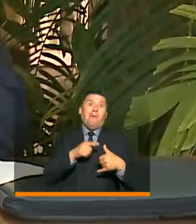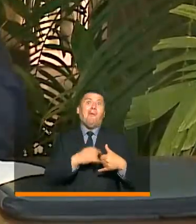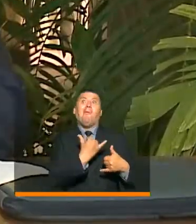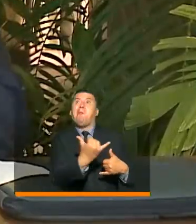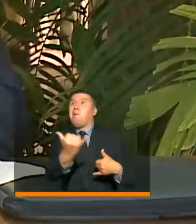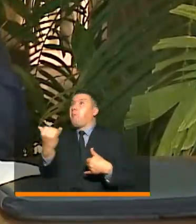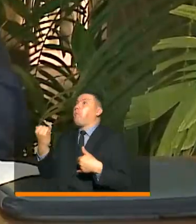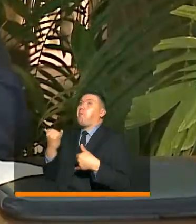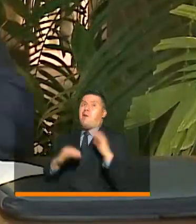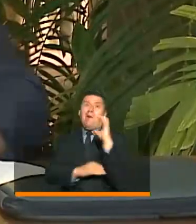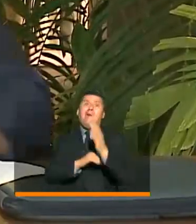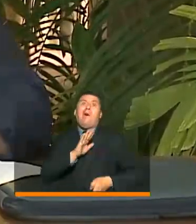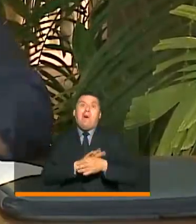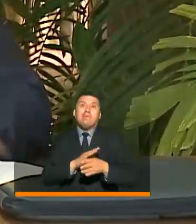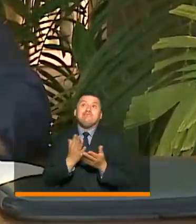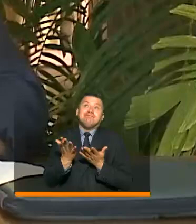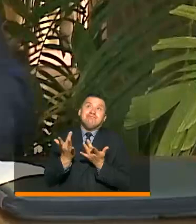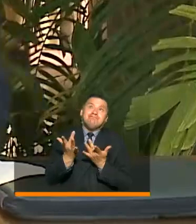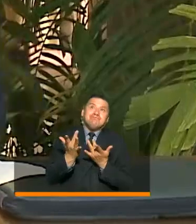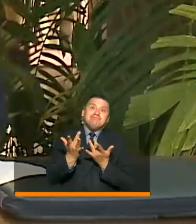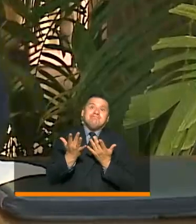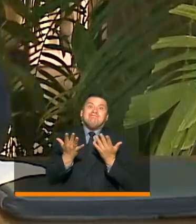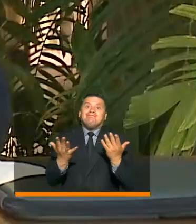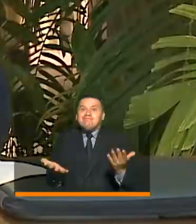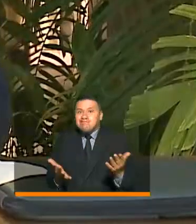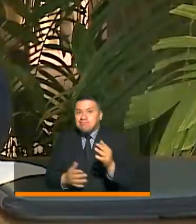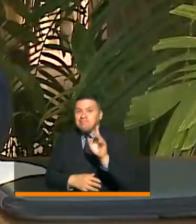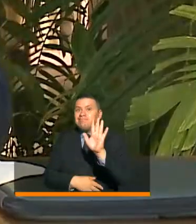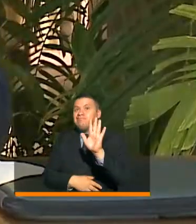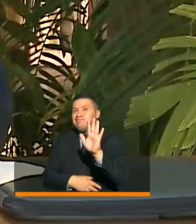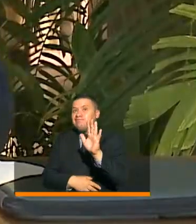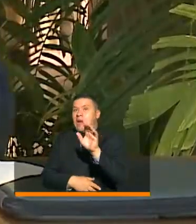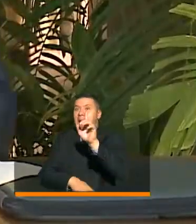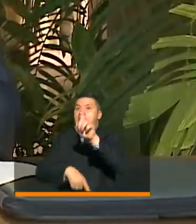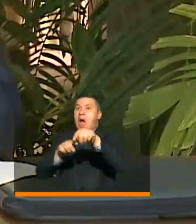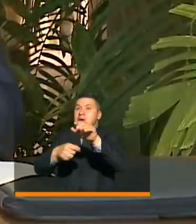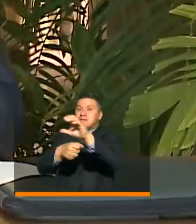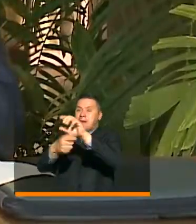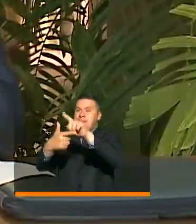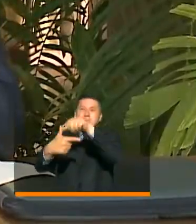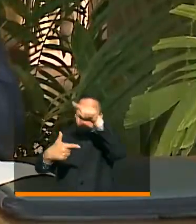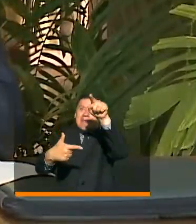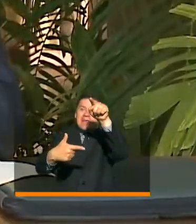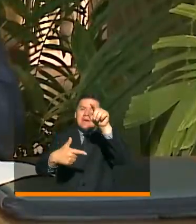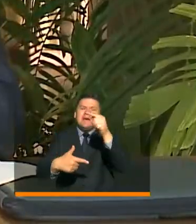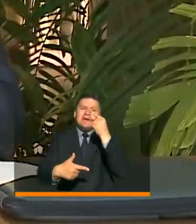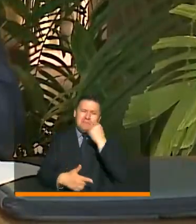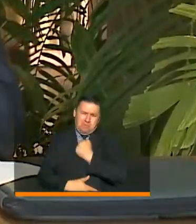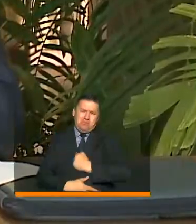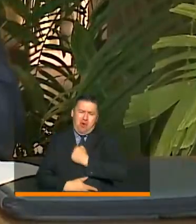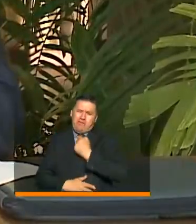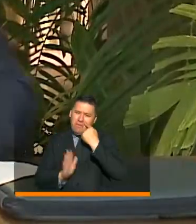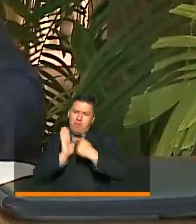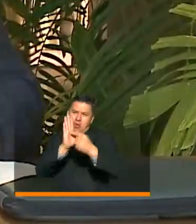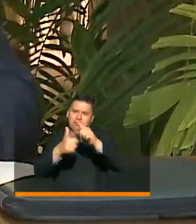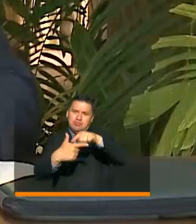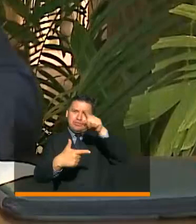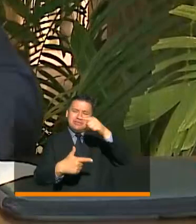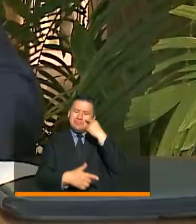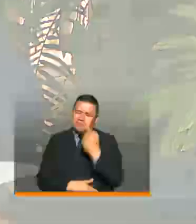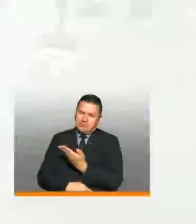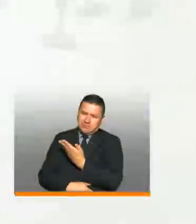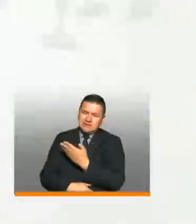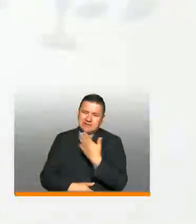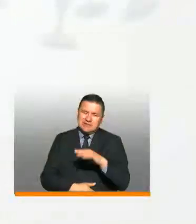no está siendo distinto. En este momento, señor presidente, tenemos unos picos en unas ciudades. Yo quisiera que me colocara la presentación de evolución